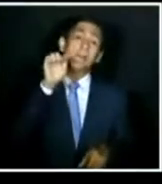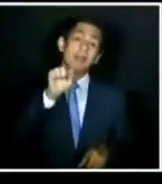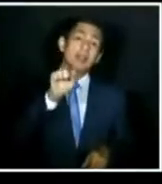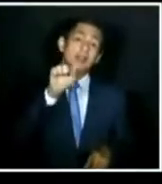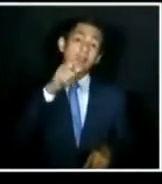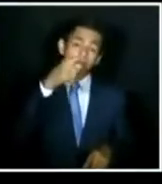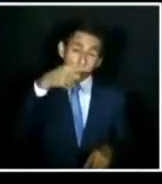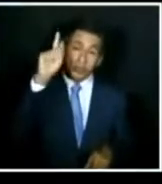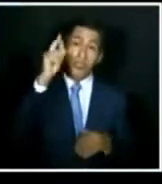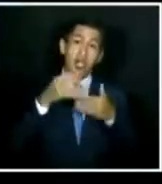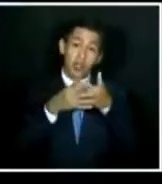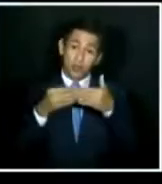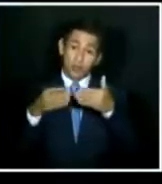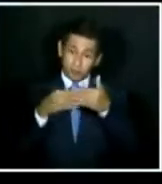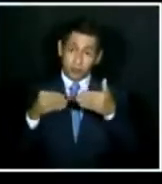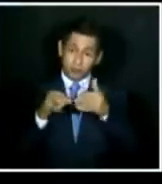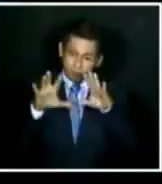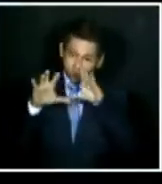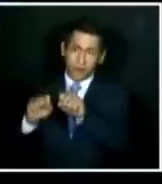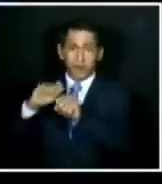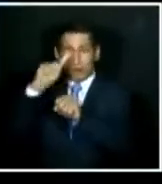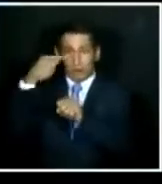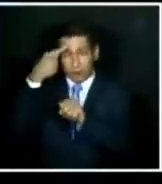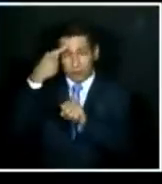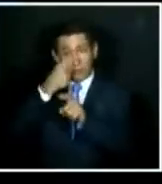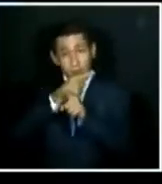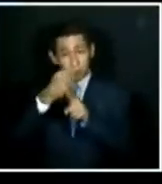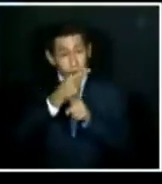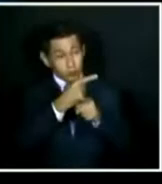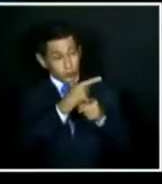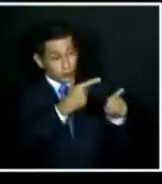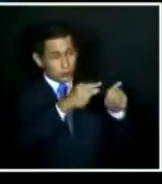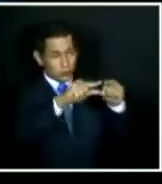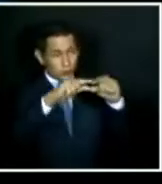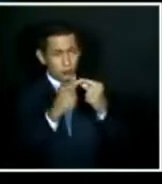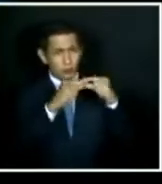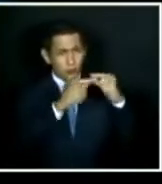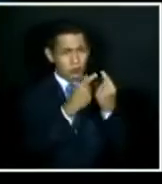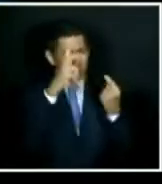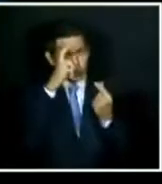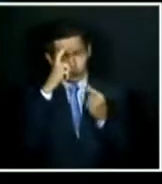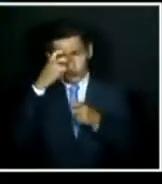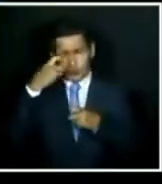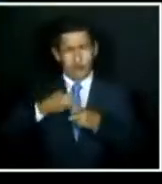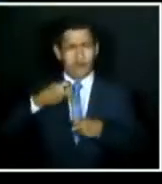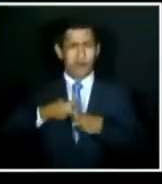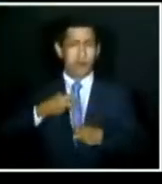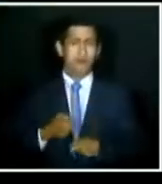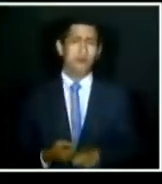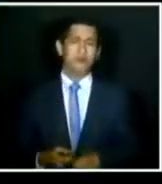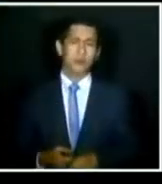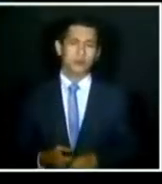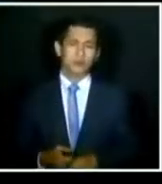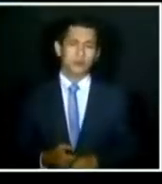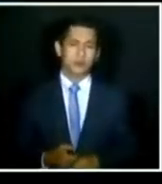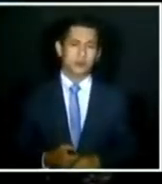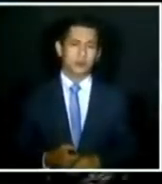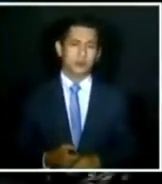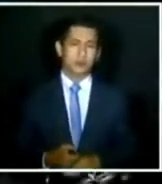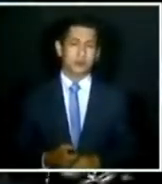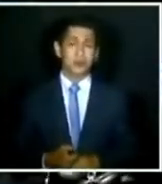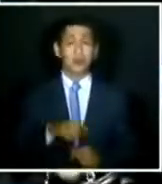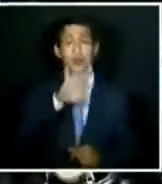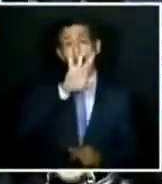Eso le genera un hueco económico que los obliga a reaccionar con la violencia de la que hoy somos testigos.